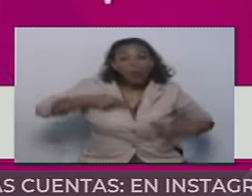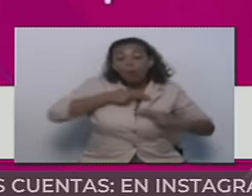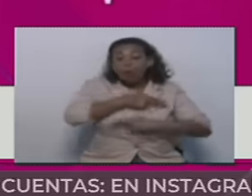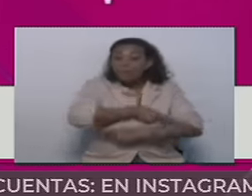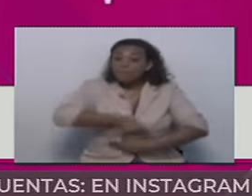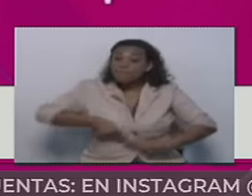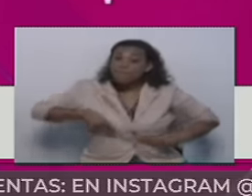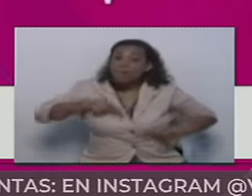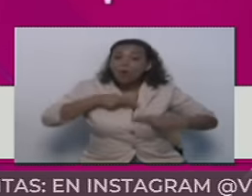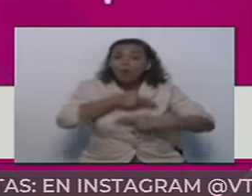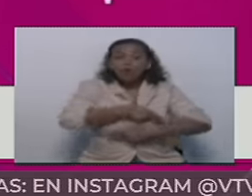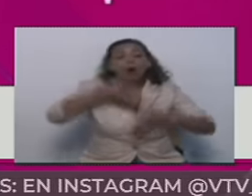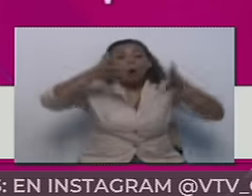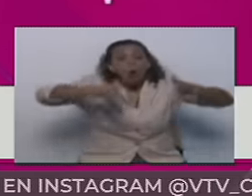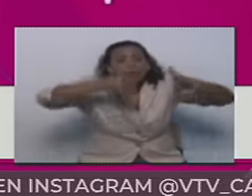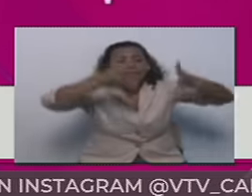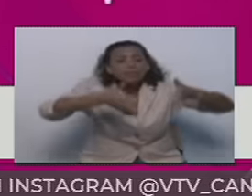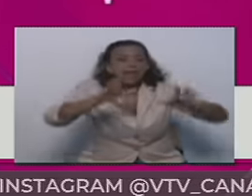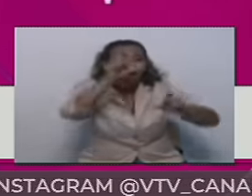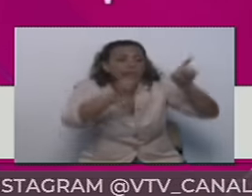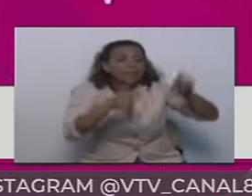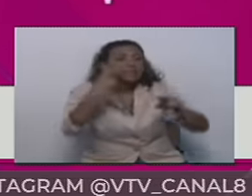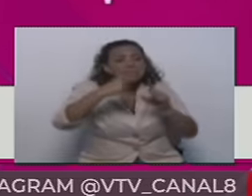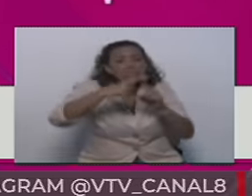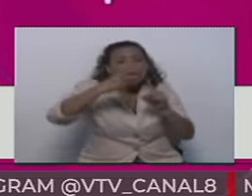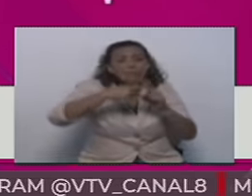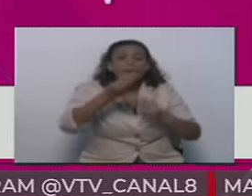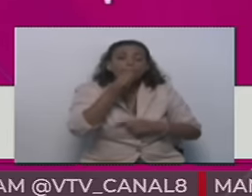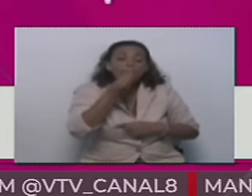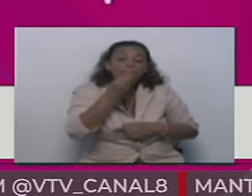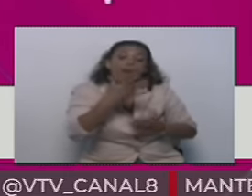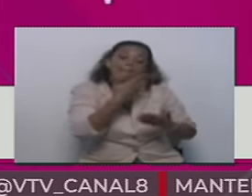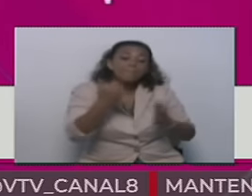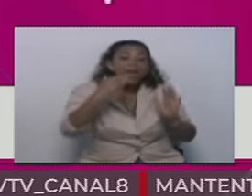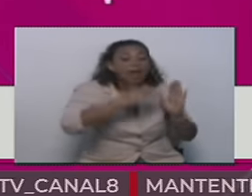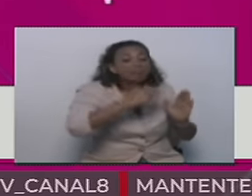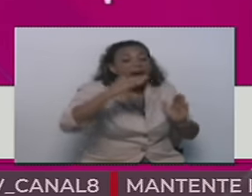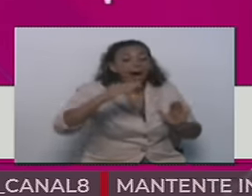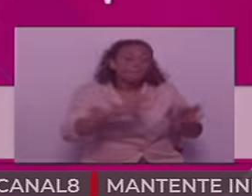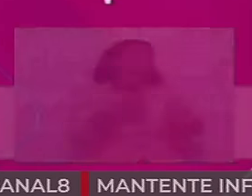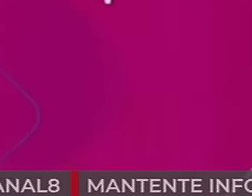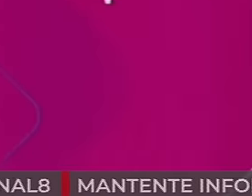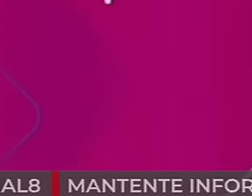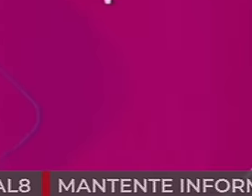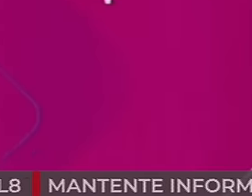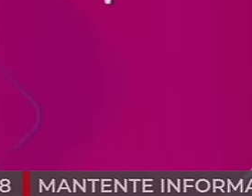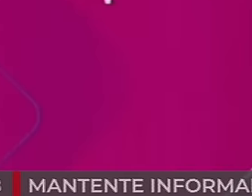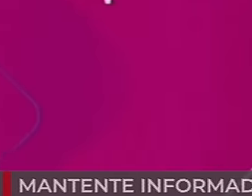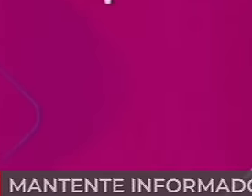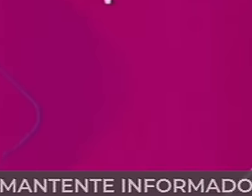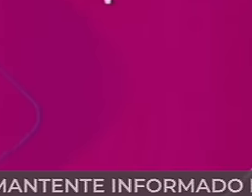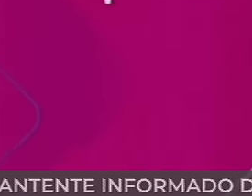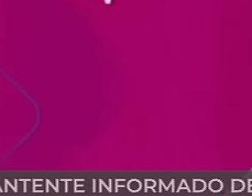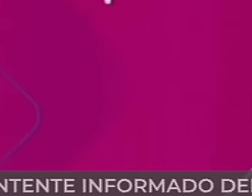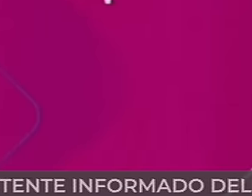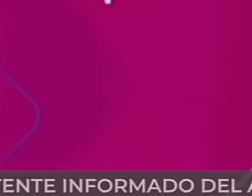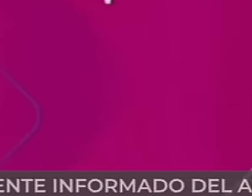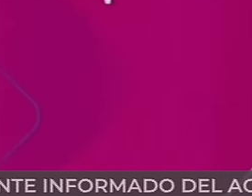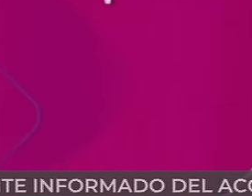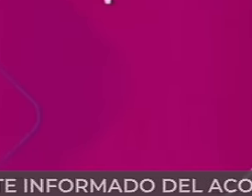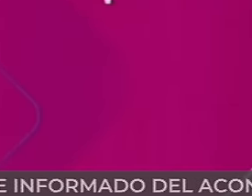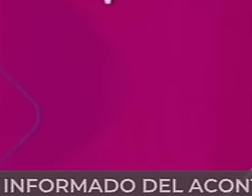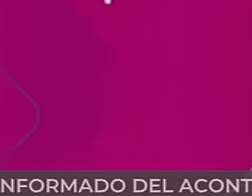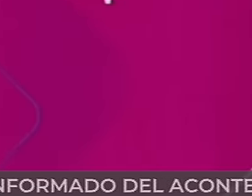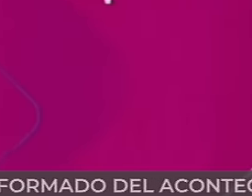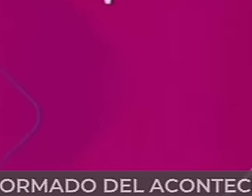y cómo orientar la nutrición y en todas las etapas de la vida que tengan la orientación médica. Y creo que es algo muy importante. De